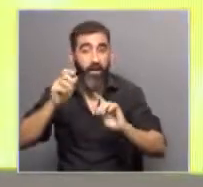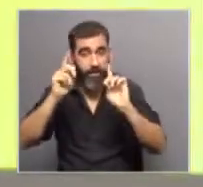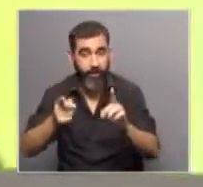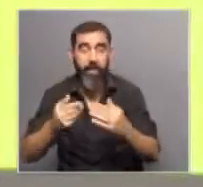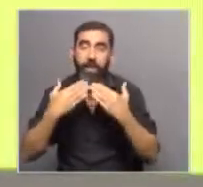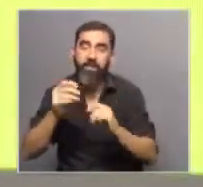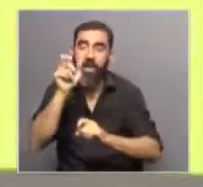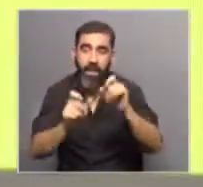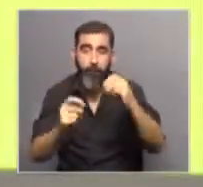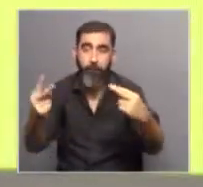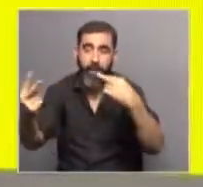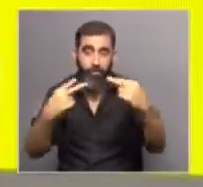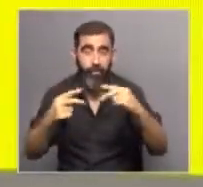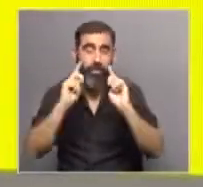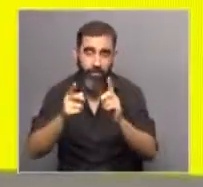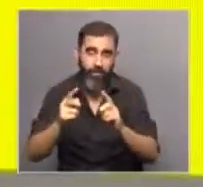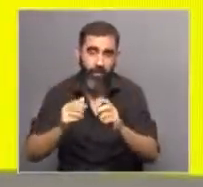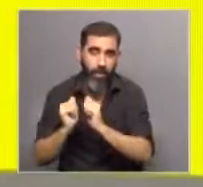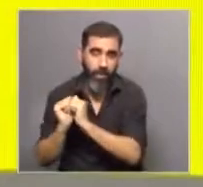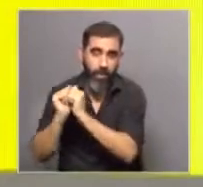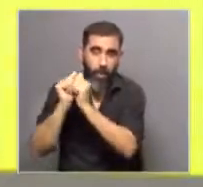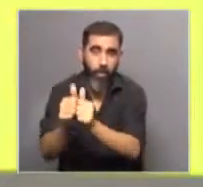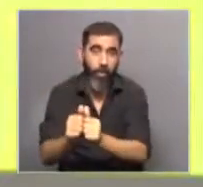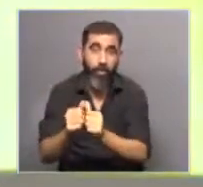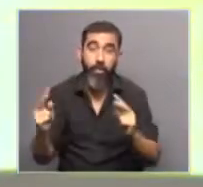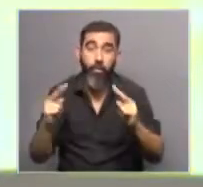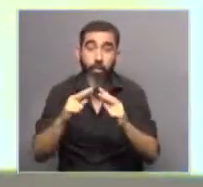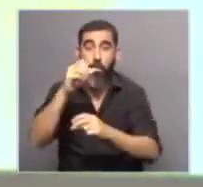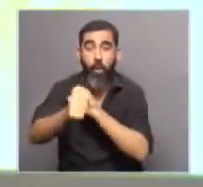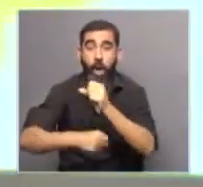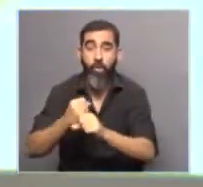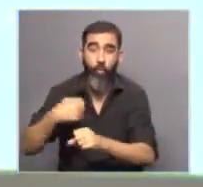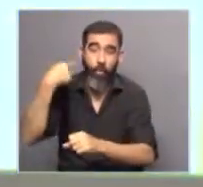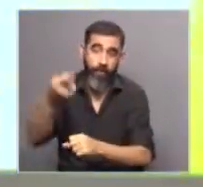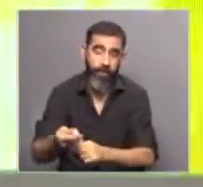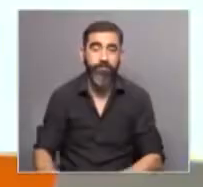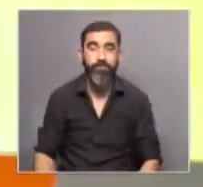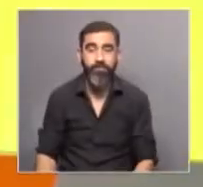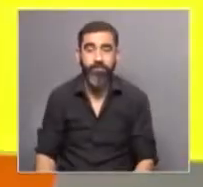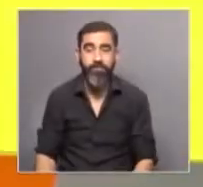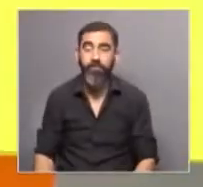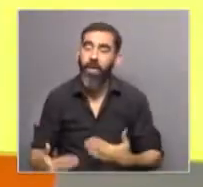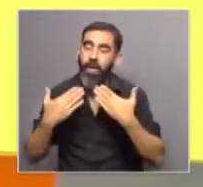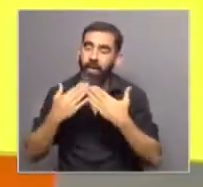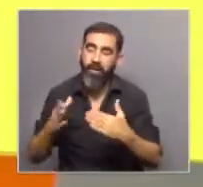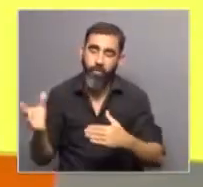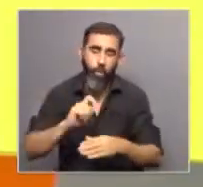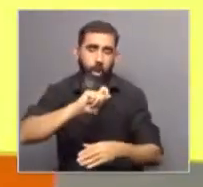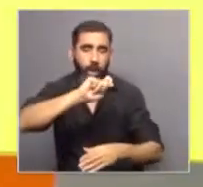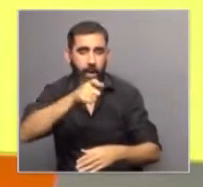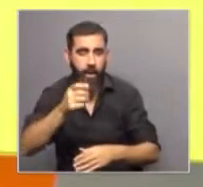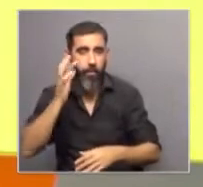gracias al público, por supuesto, que nos acompañó todo este año, y nos encontramos el año que viene, ni que hablar. Gracias a todo el canal